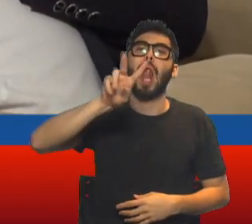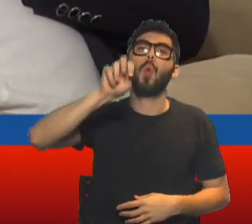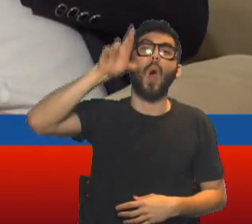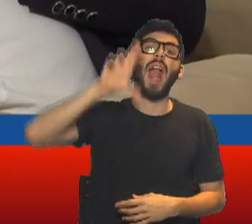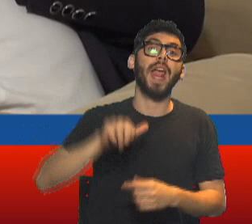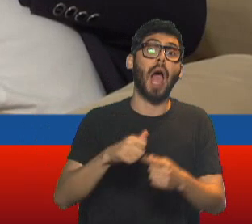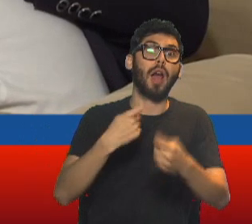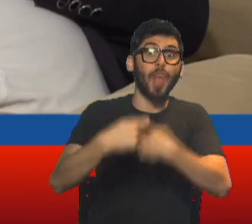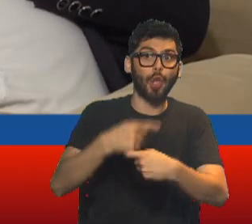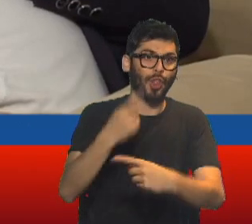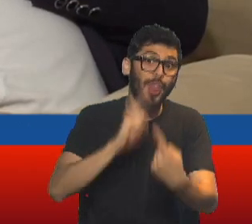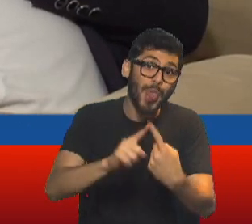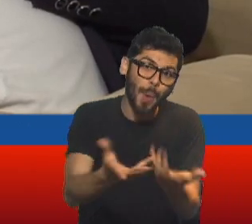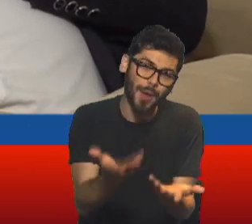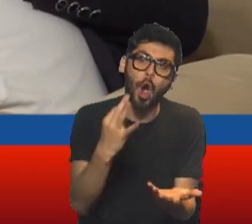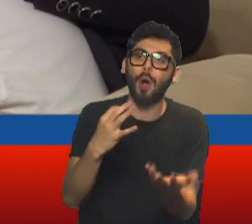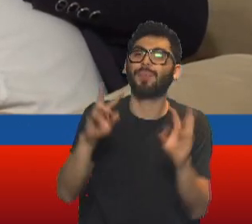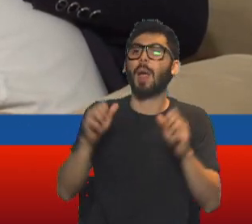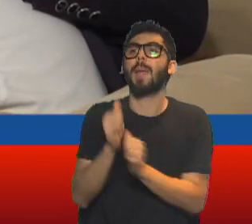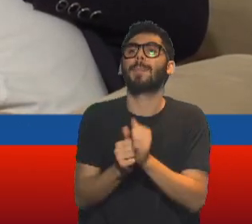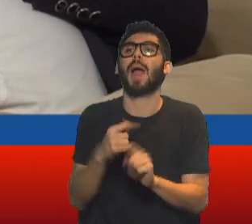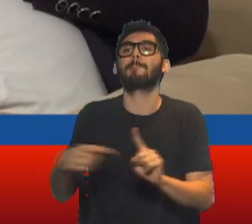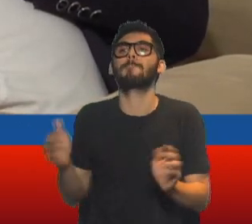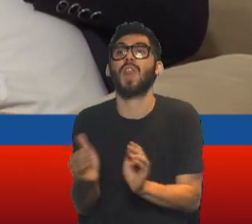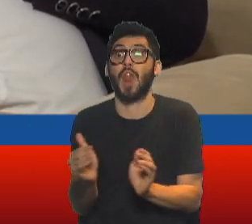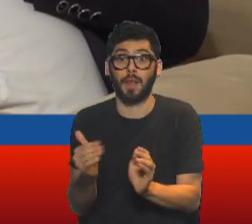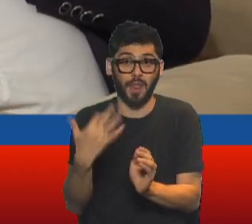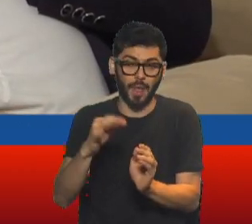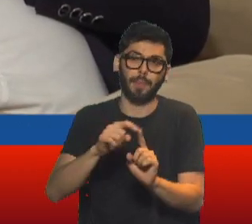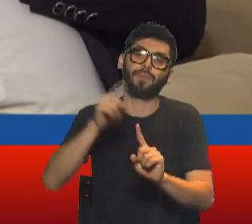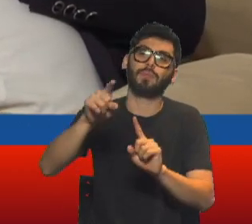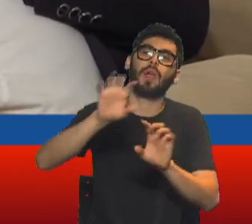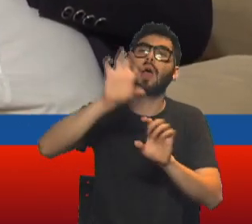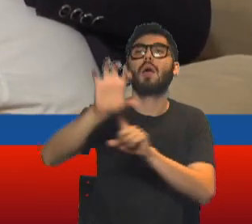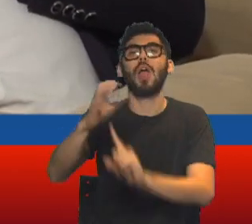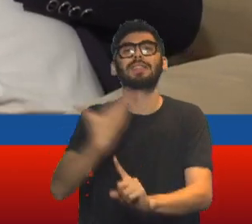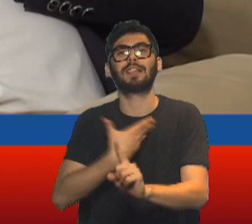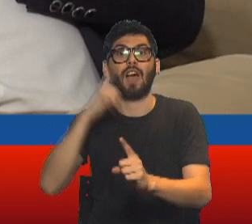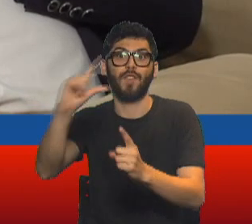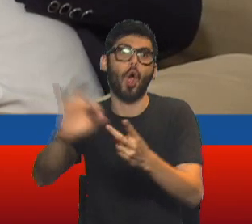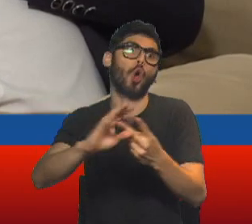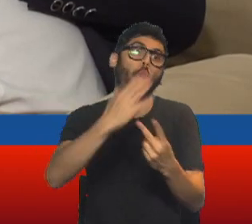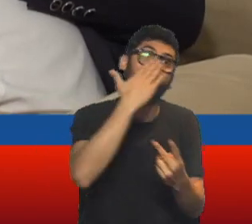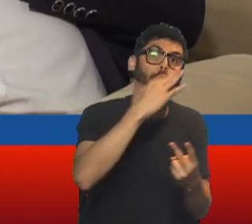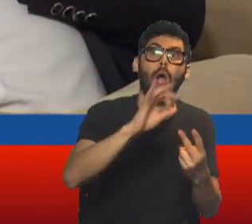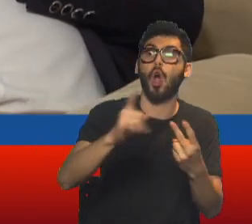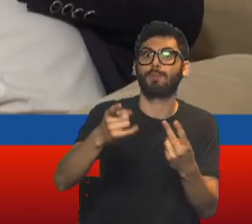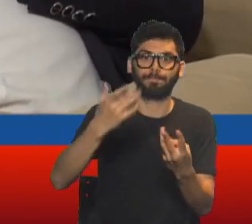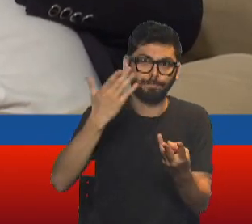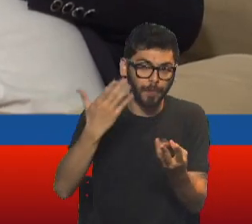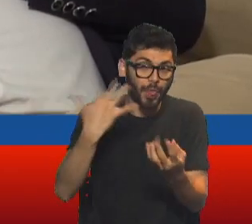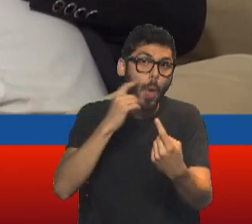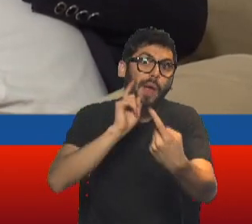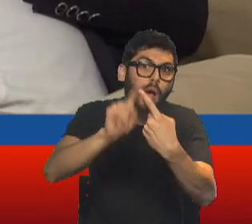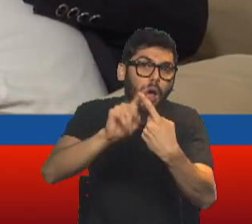pequeño y mediano productor, y no hablamos con los pequeños y medianos productores del interior de Santa Fe, de Buenos Aires o de Córdoba, tomamos